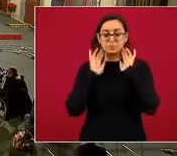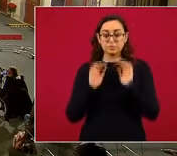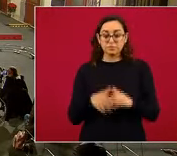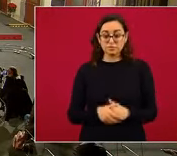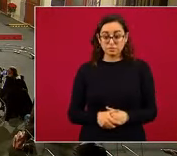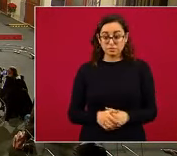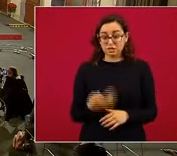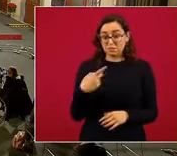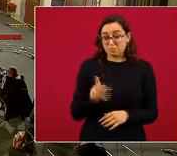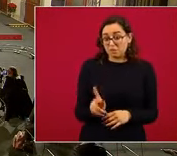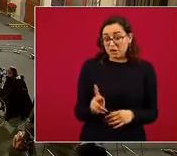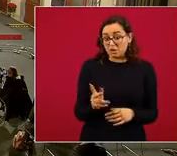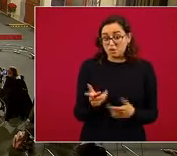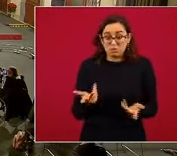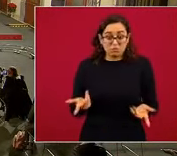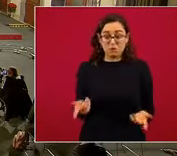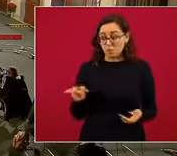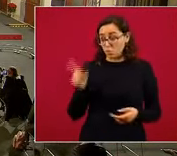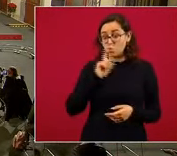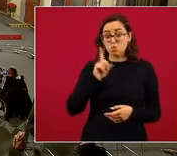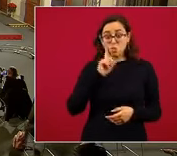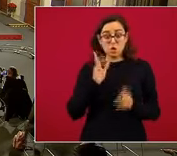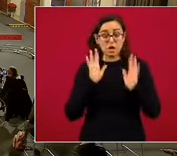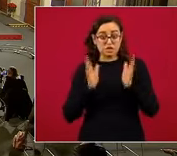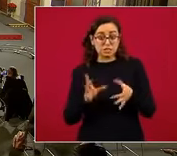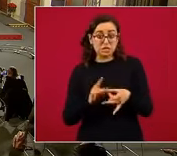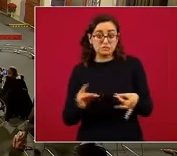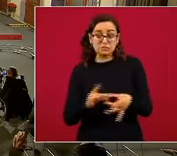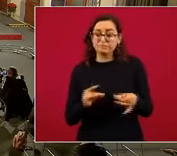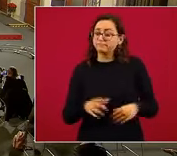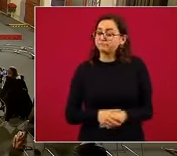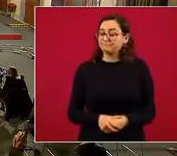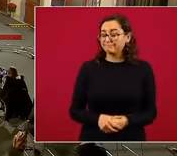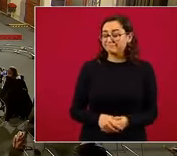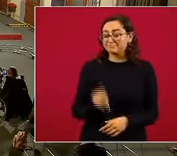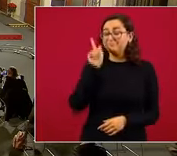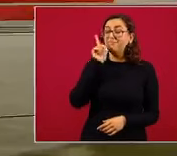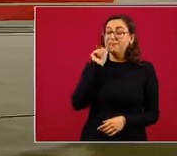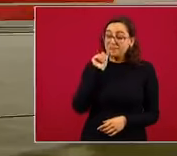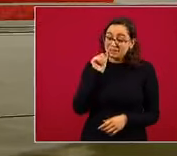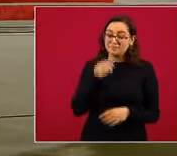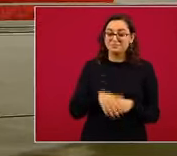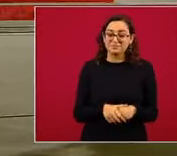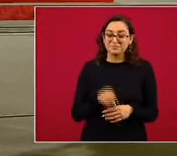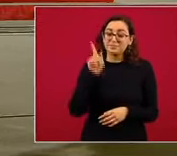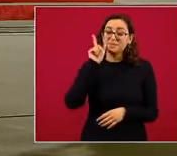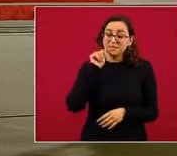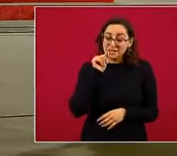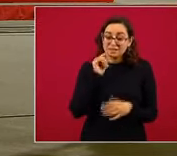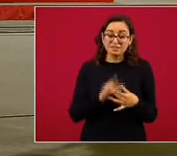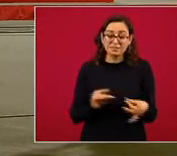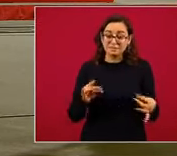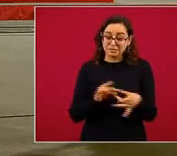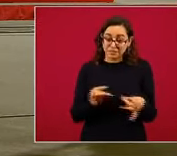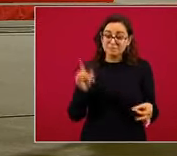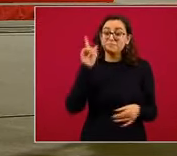ella ya adelantó, sí llegaría la vacuna en el segundo. Mañana vamos a explicar todo esto. Para eso es la sesión del Pulso de la Salud mañana. No se la